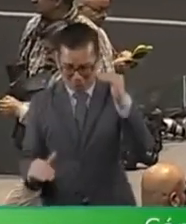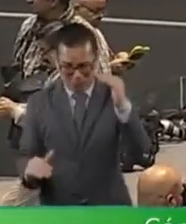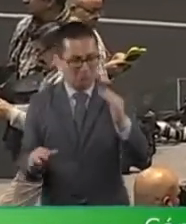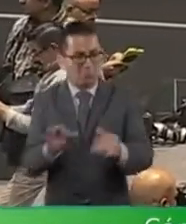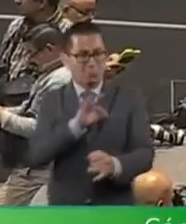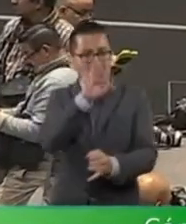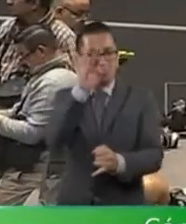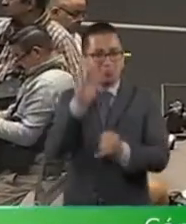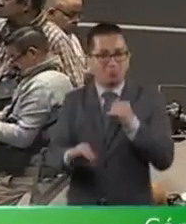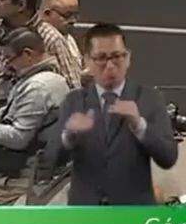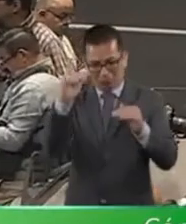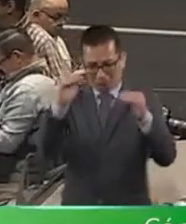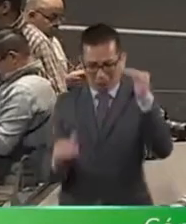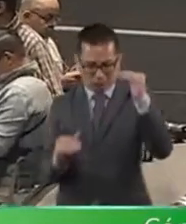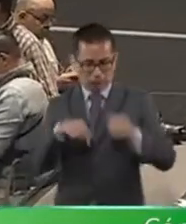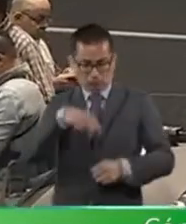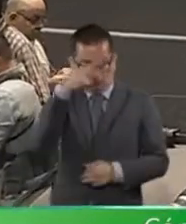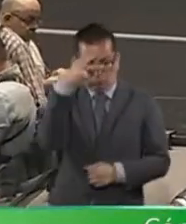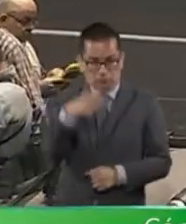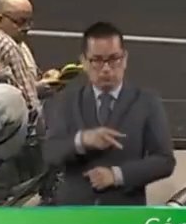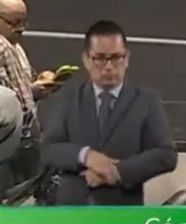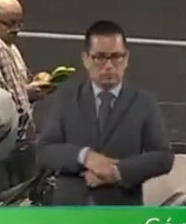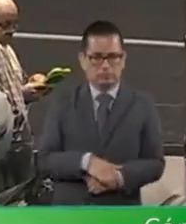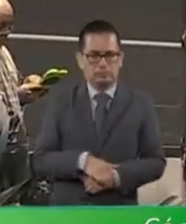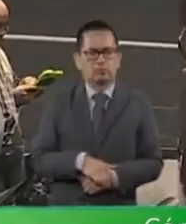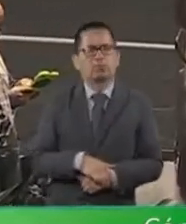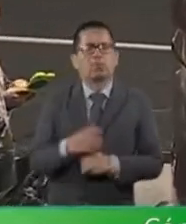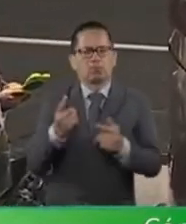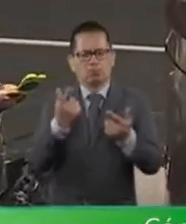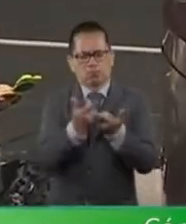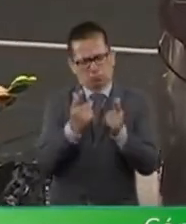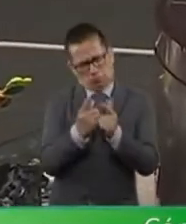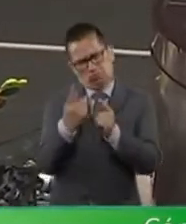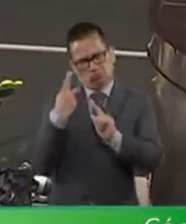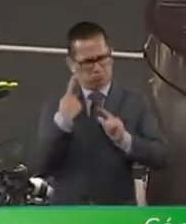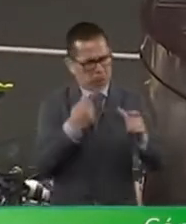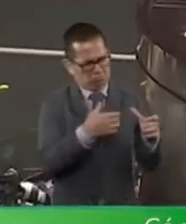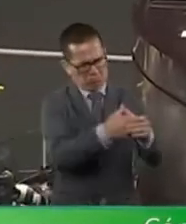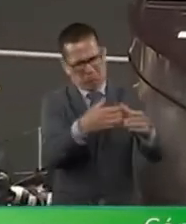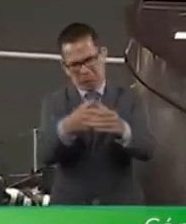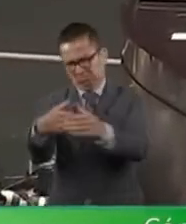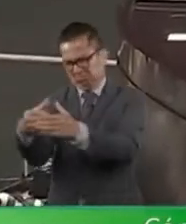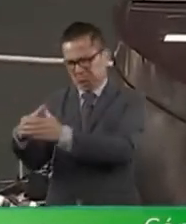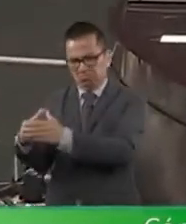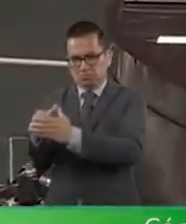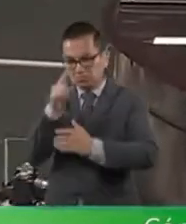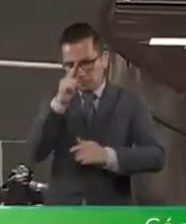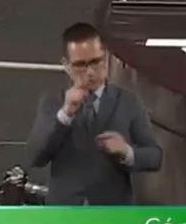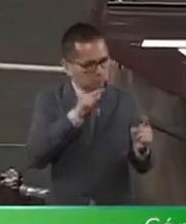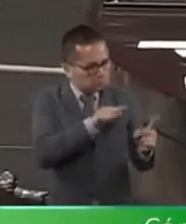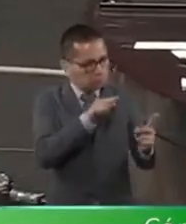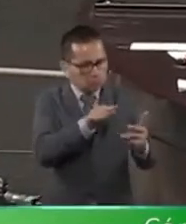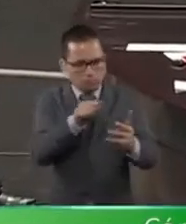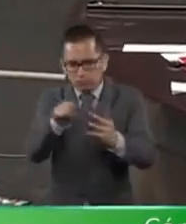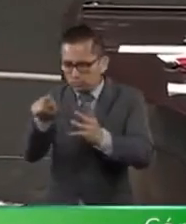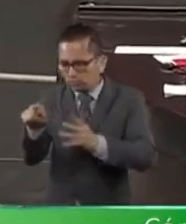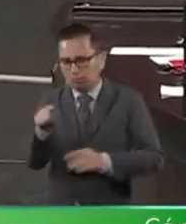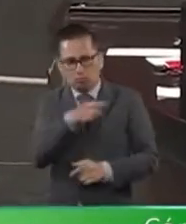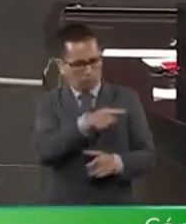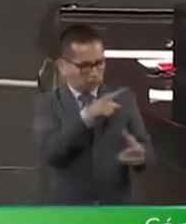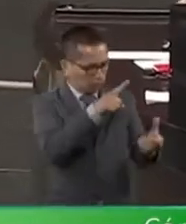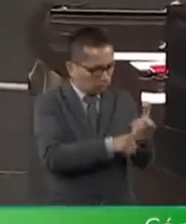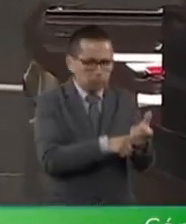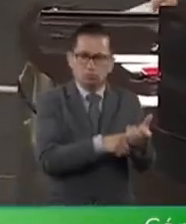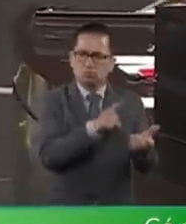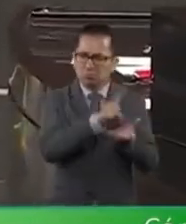país. De cualquier otro grupo social que ustedes se puedan imaginar, siempre habrá una persona con